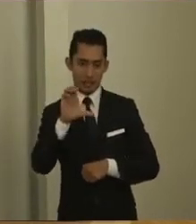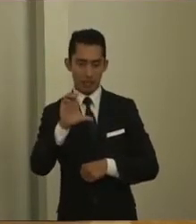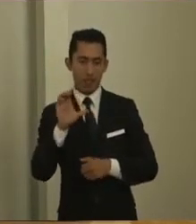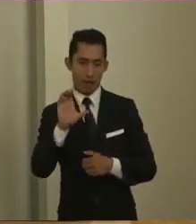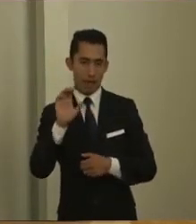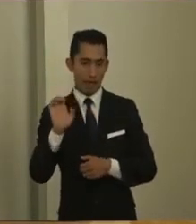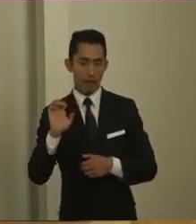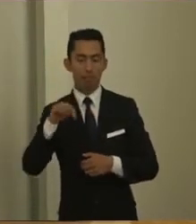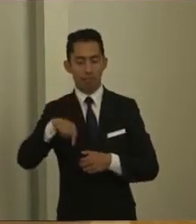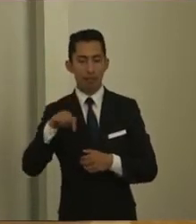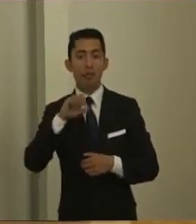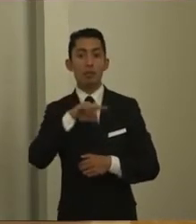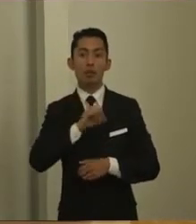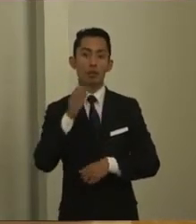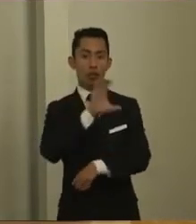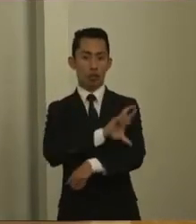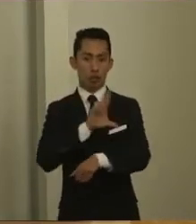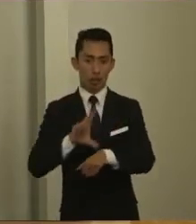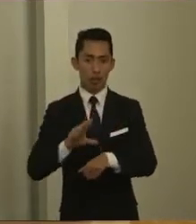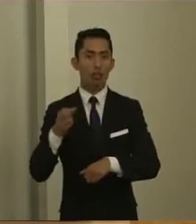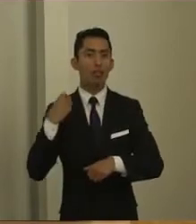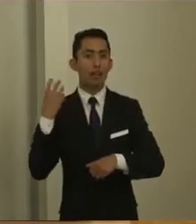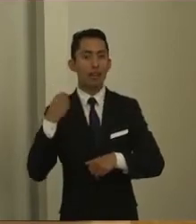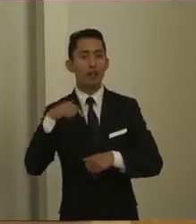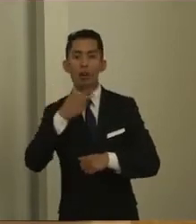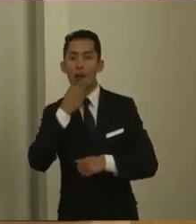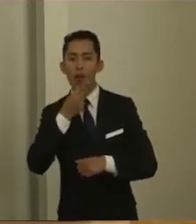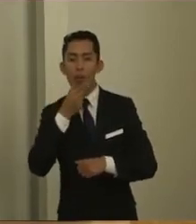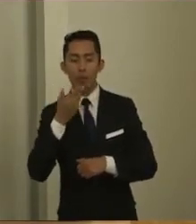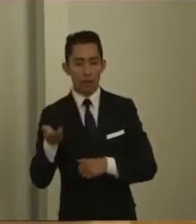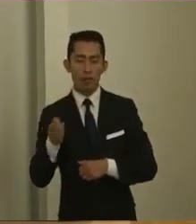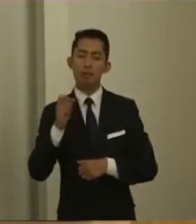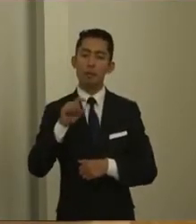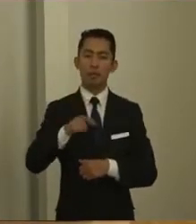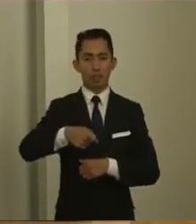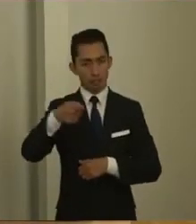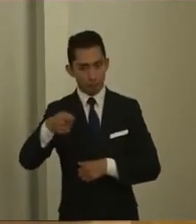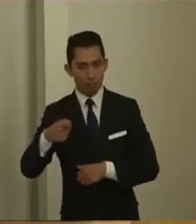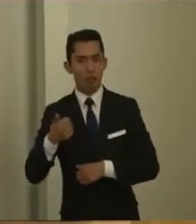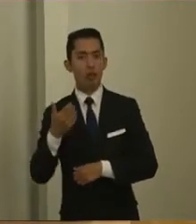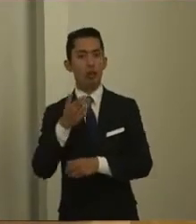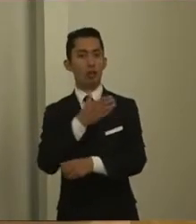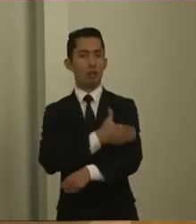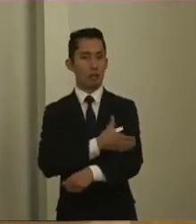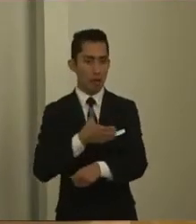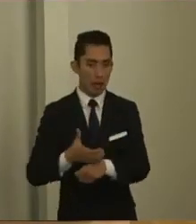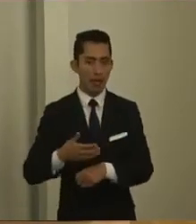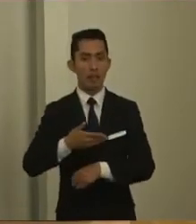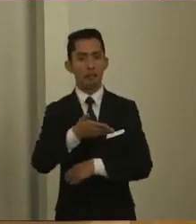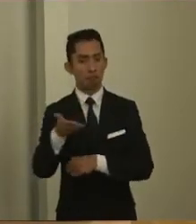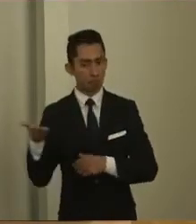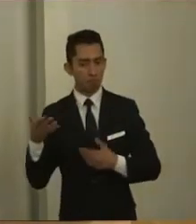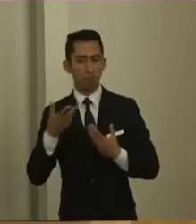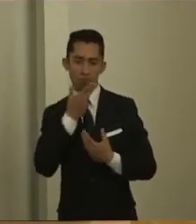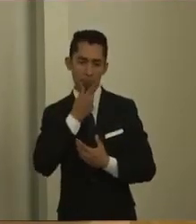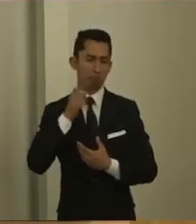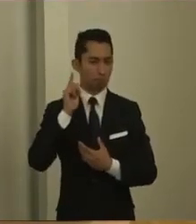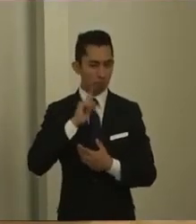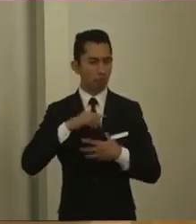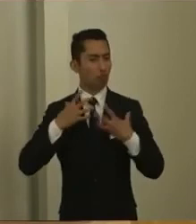coordinador de la cátedra stavenhagen saludo a mis compañeros y compañeras